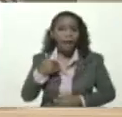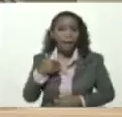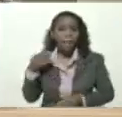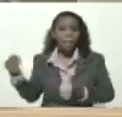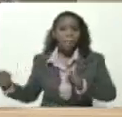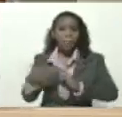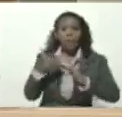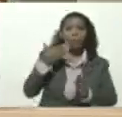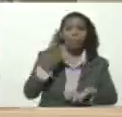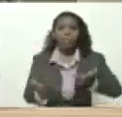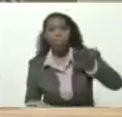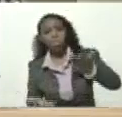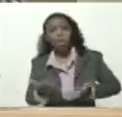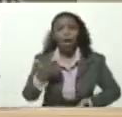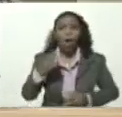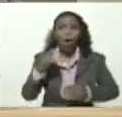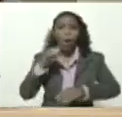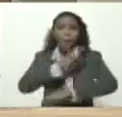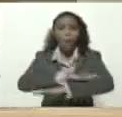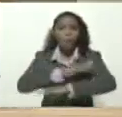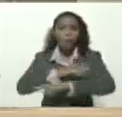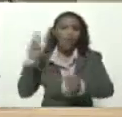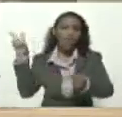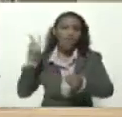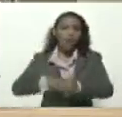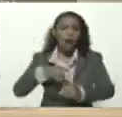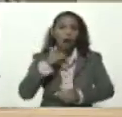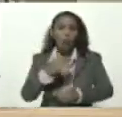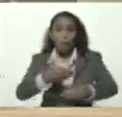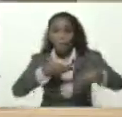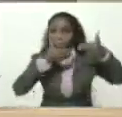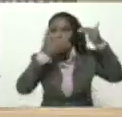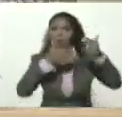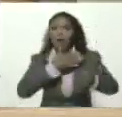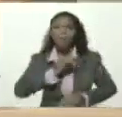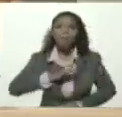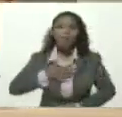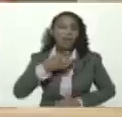desestabilización, acciones violentas, acciones terroristas que puedan